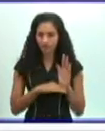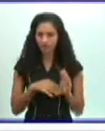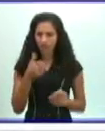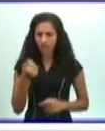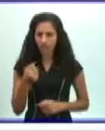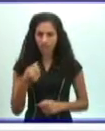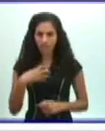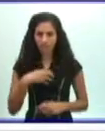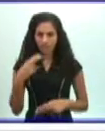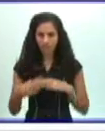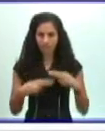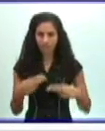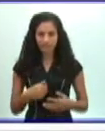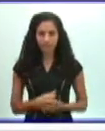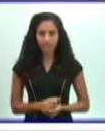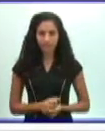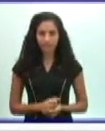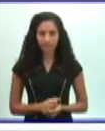A?